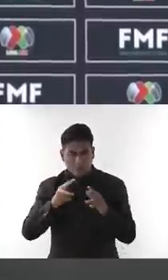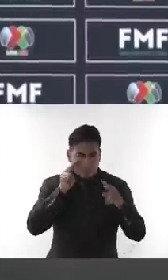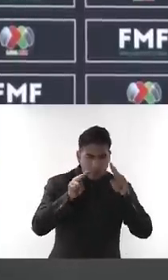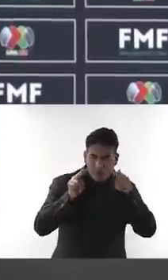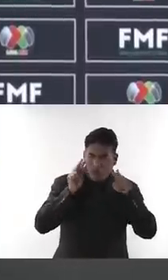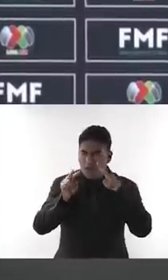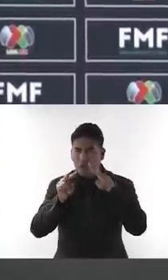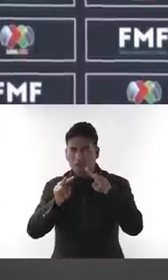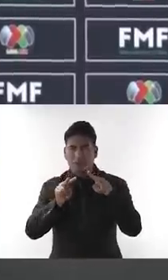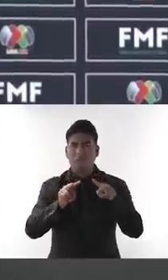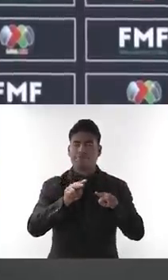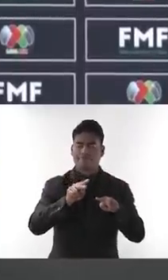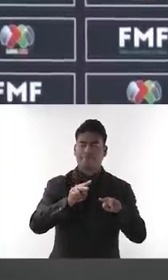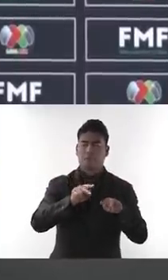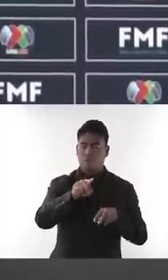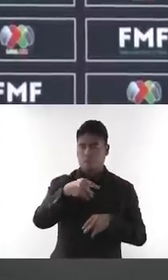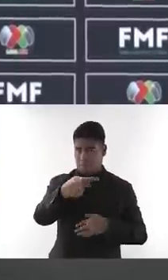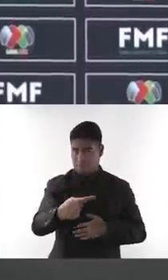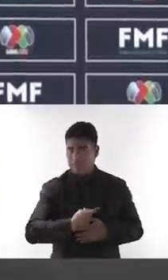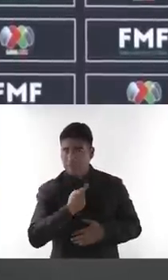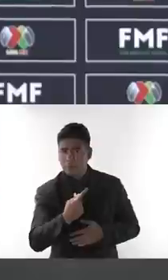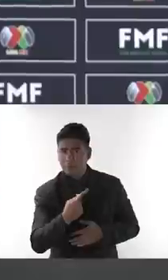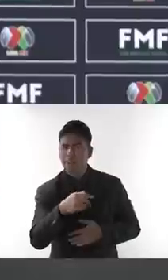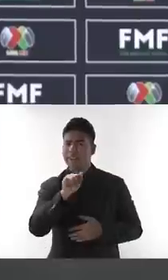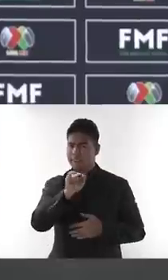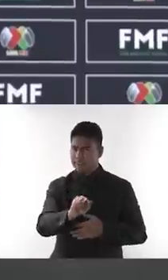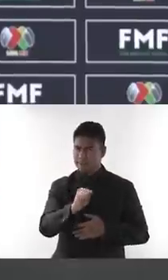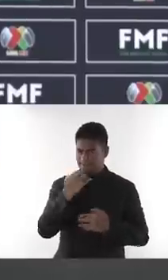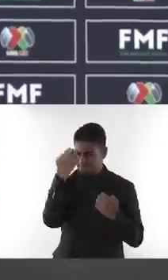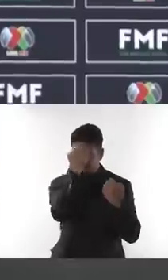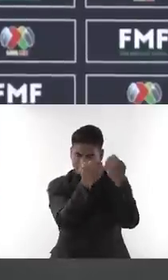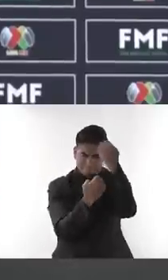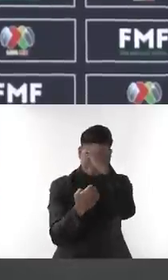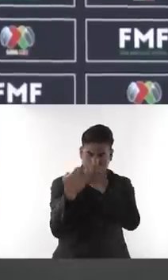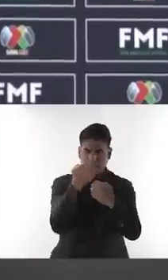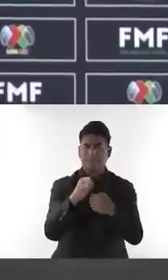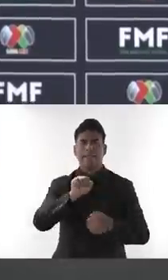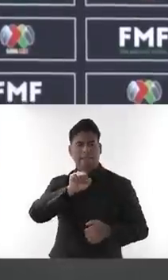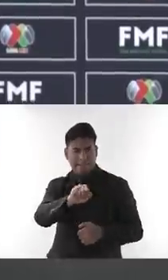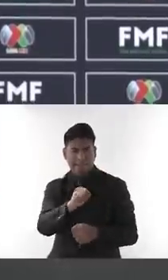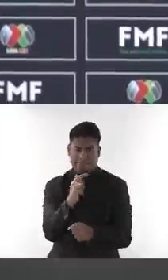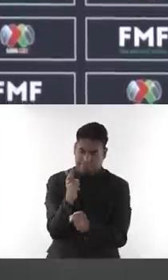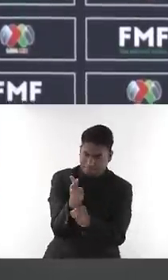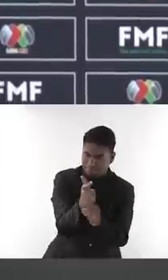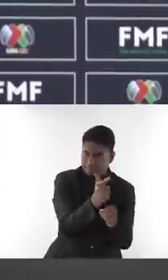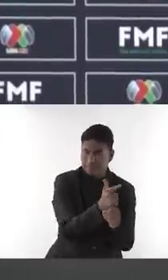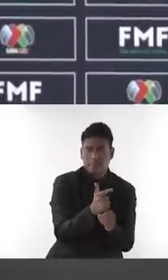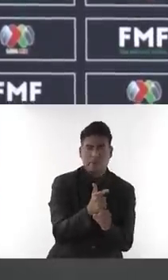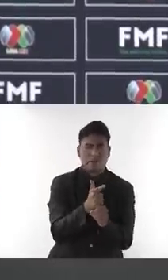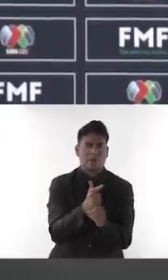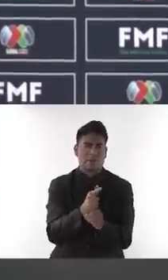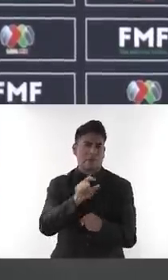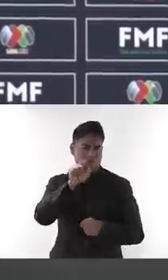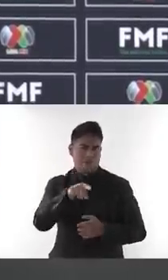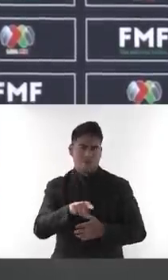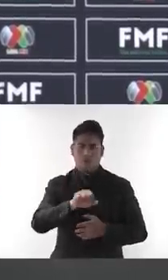fuimos analizando, sí lo pensamos. Sí, desde luego, con la llegada de Jaime nos